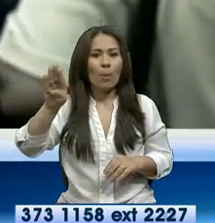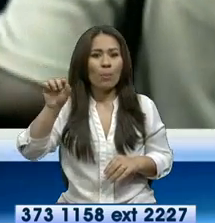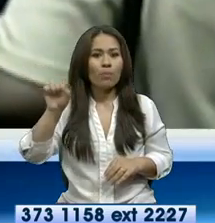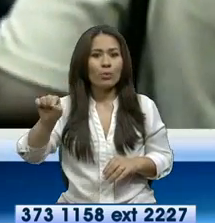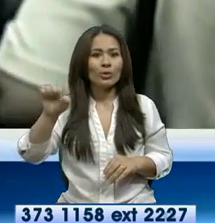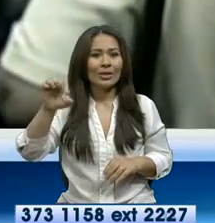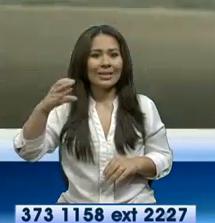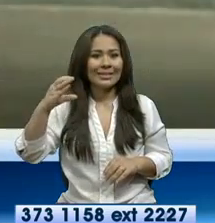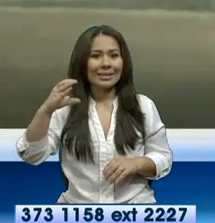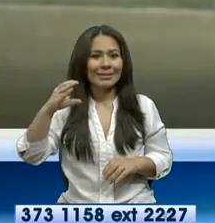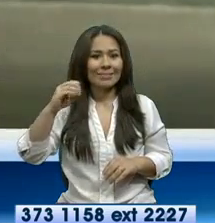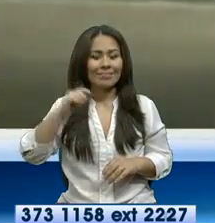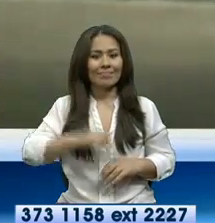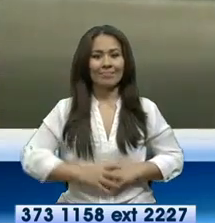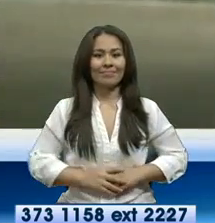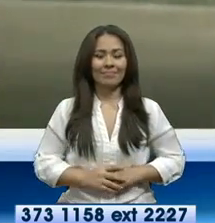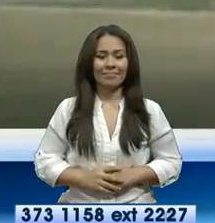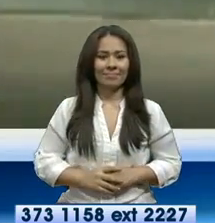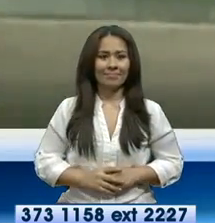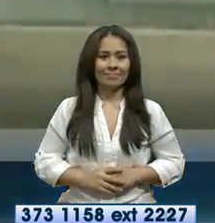www.cancilleria.gob.es.